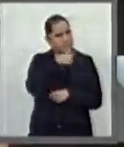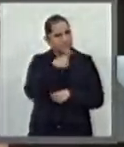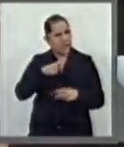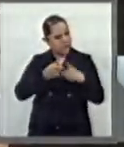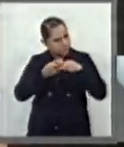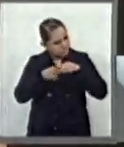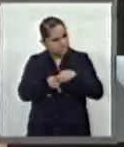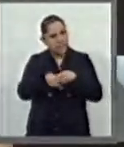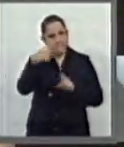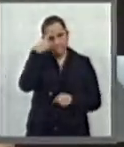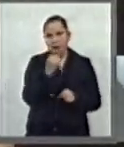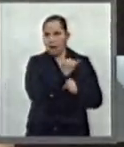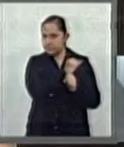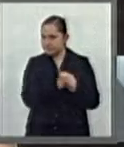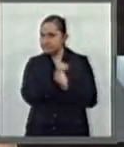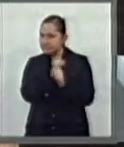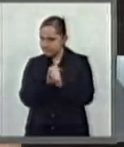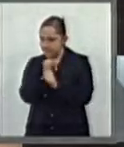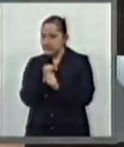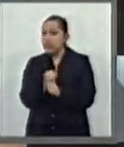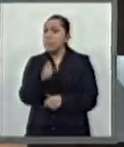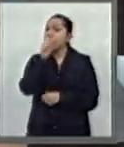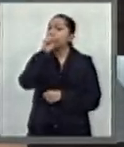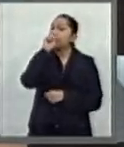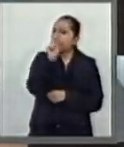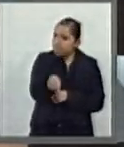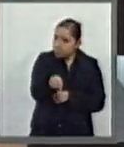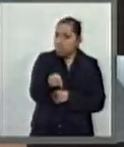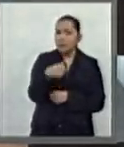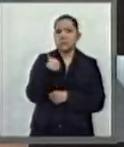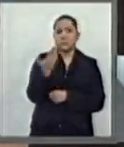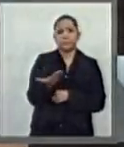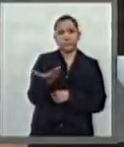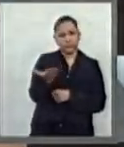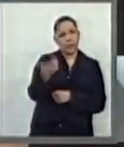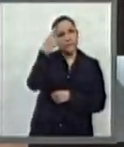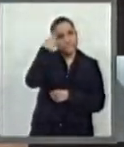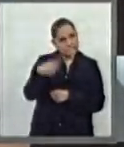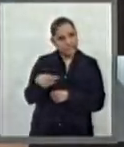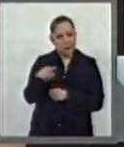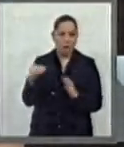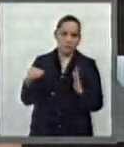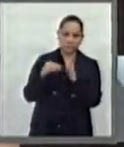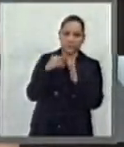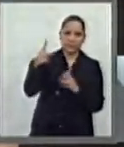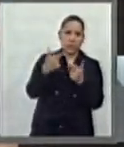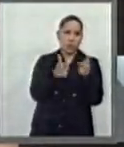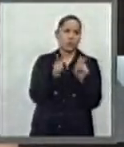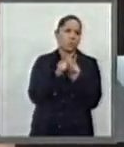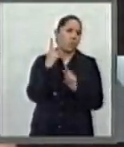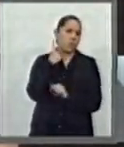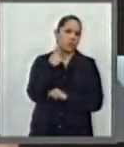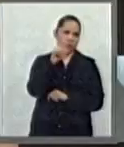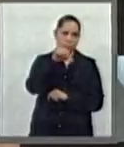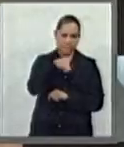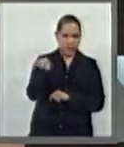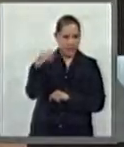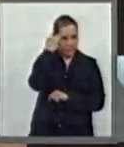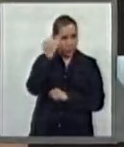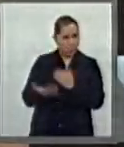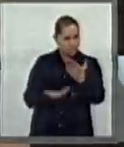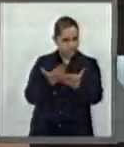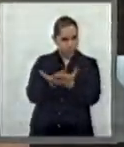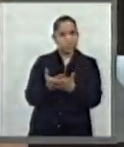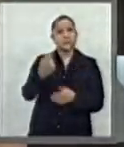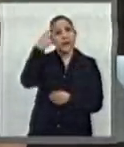correspondiente. Asimismo, incorporamos la propuesta del Grupo Parlamentario de Acción Nacional para que se